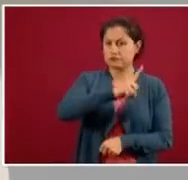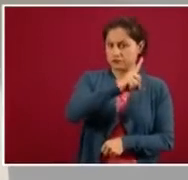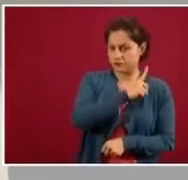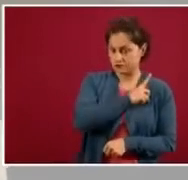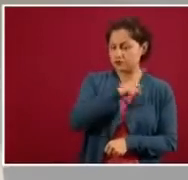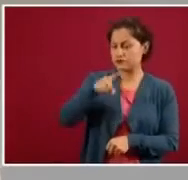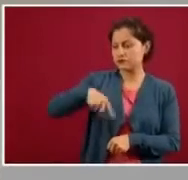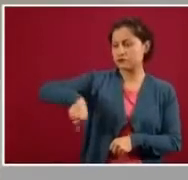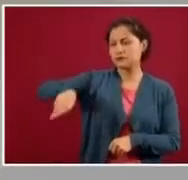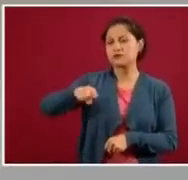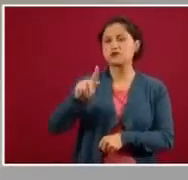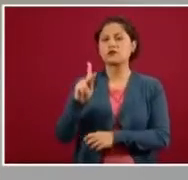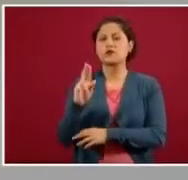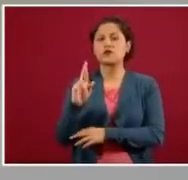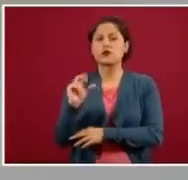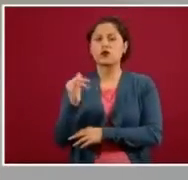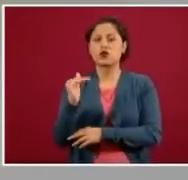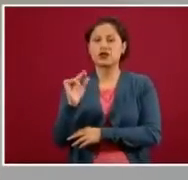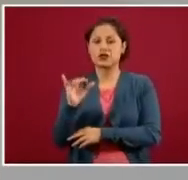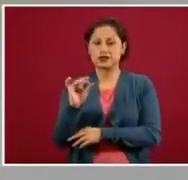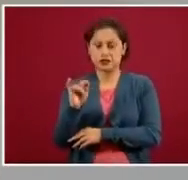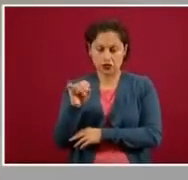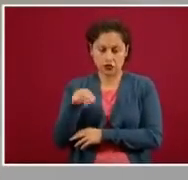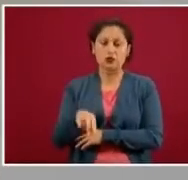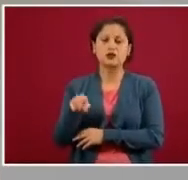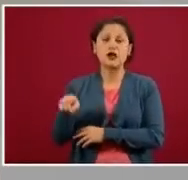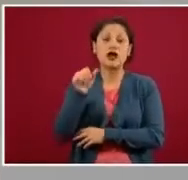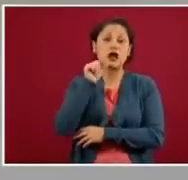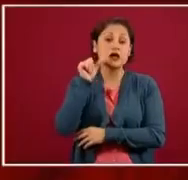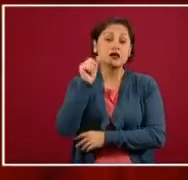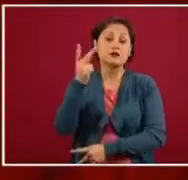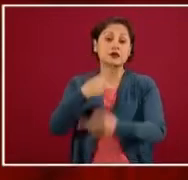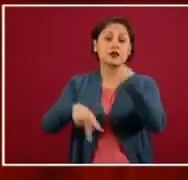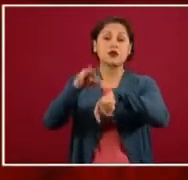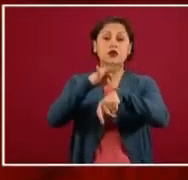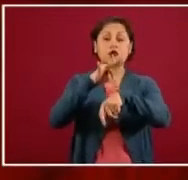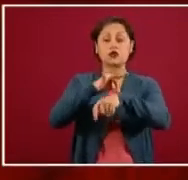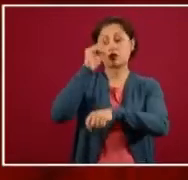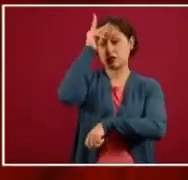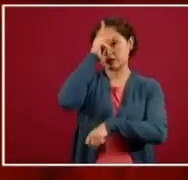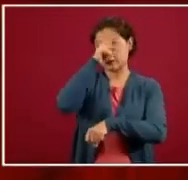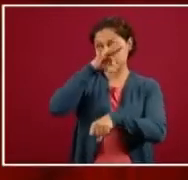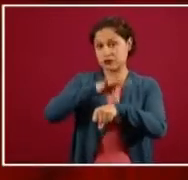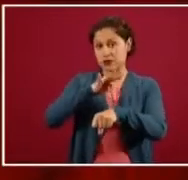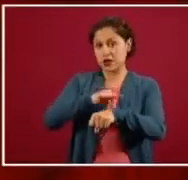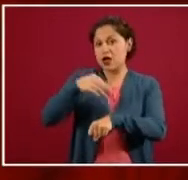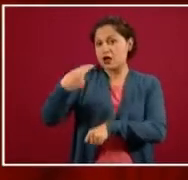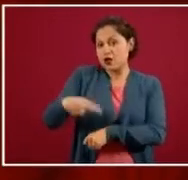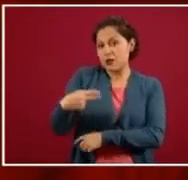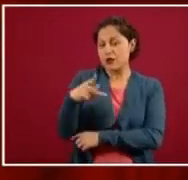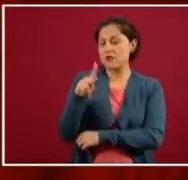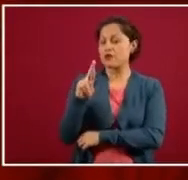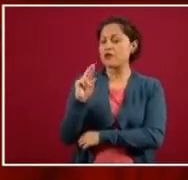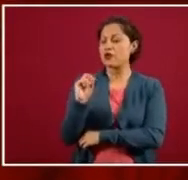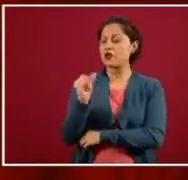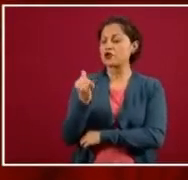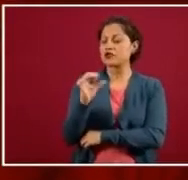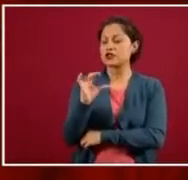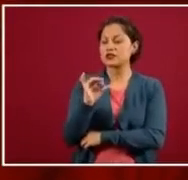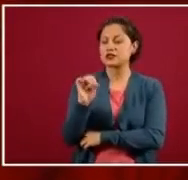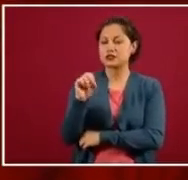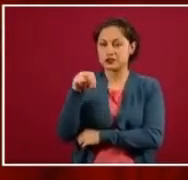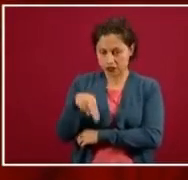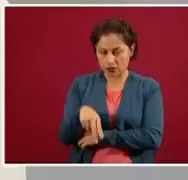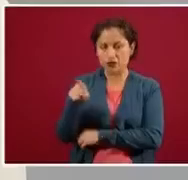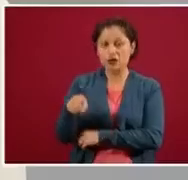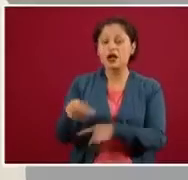consiste, ayer lo digo porque ayer estuvieron nuestros colegas psiquiatras, la proyección es un proceso de la mente en donde